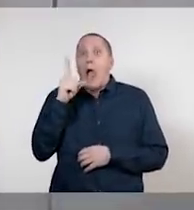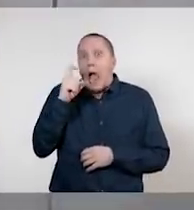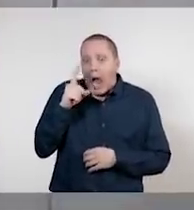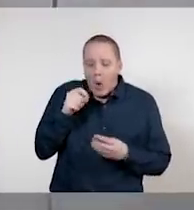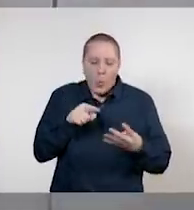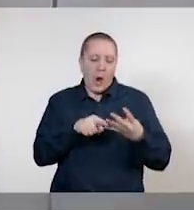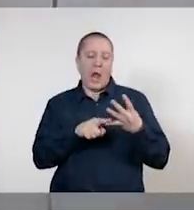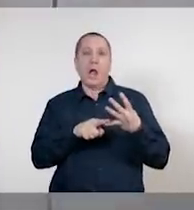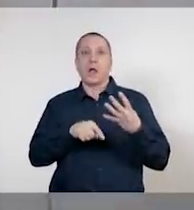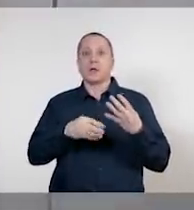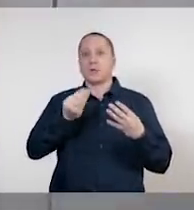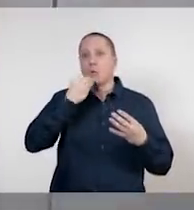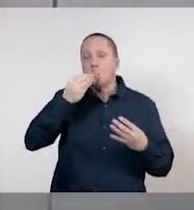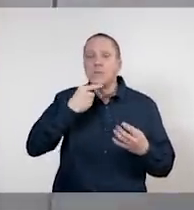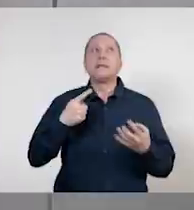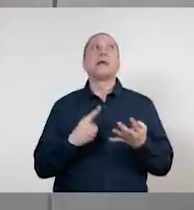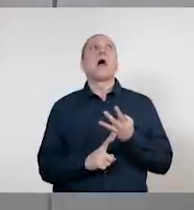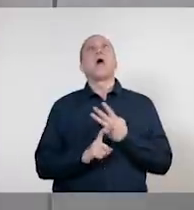comida